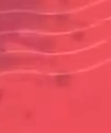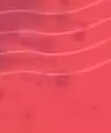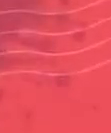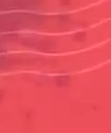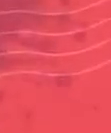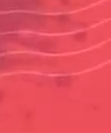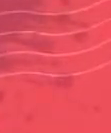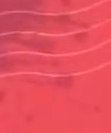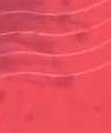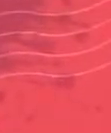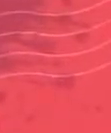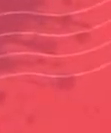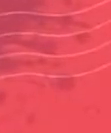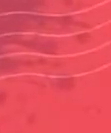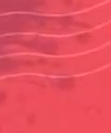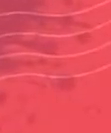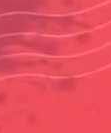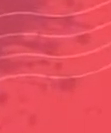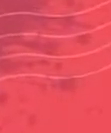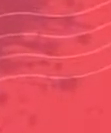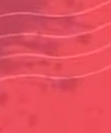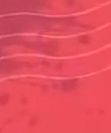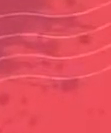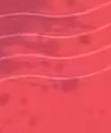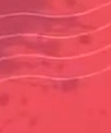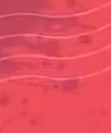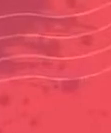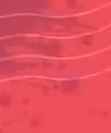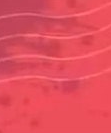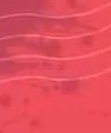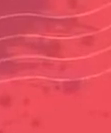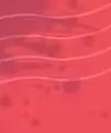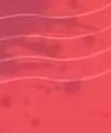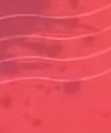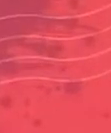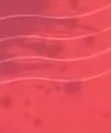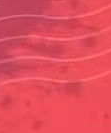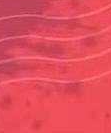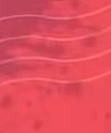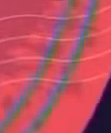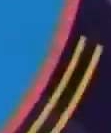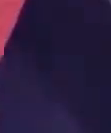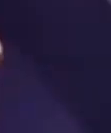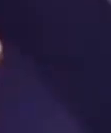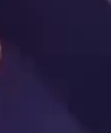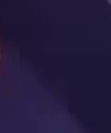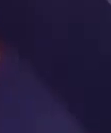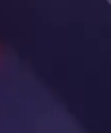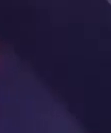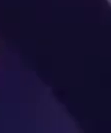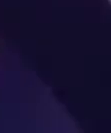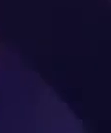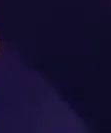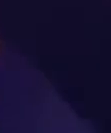Explora, crea y descubre nuevos conocimientos. Este es el segmento de Medio Social y Natural.